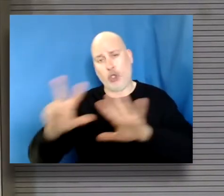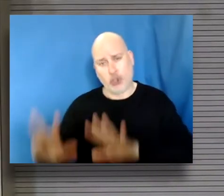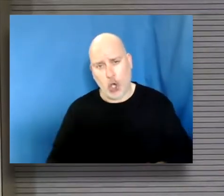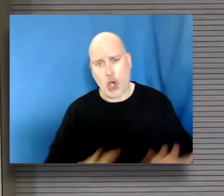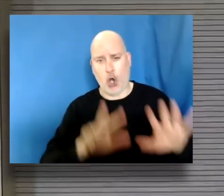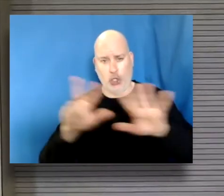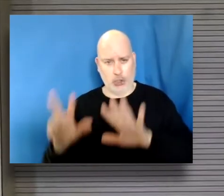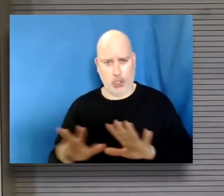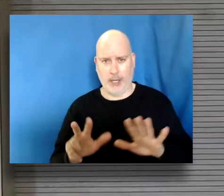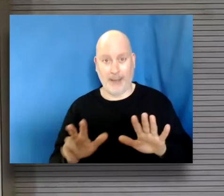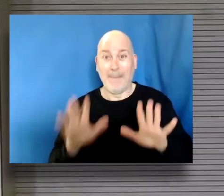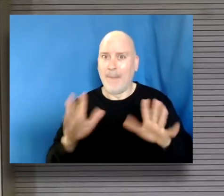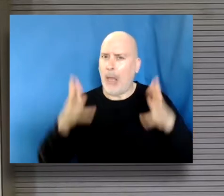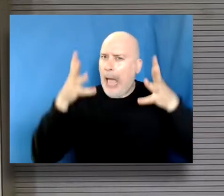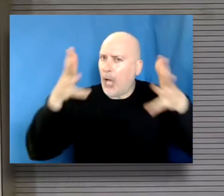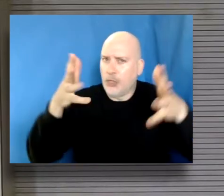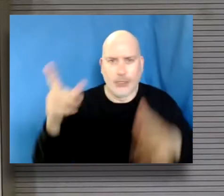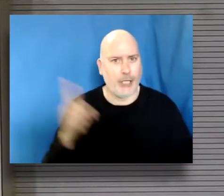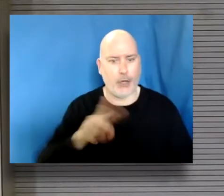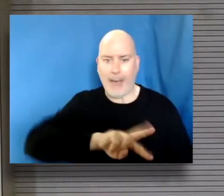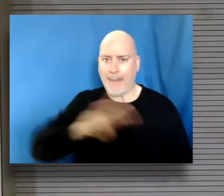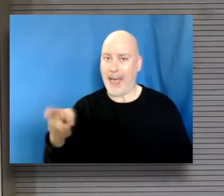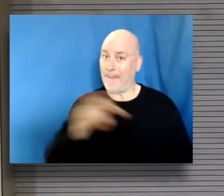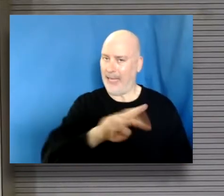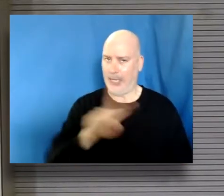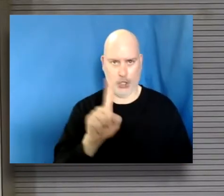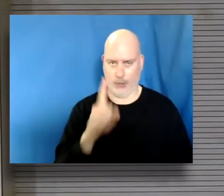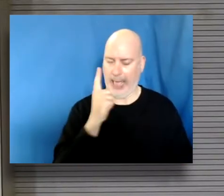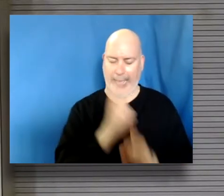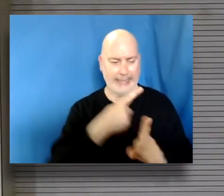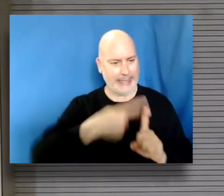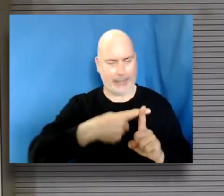no aconsejamos alternar los antitérmicos.